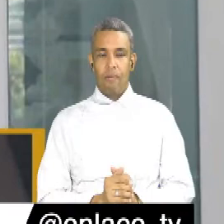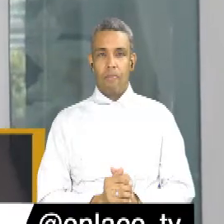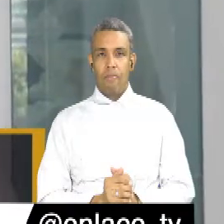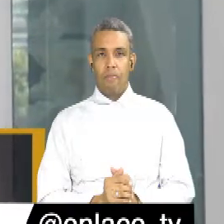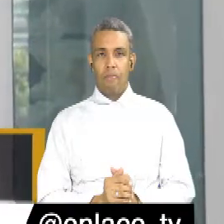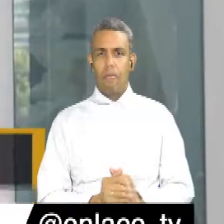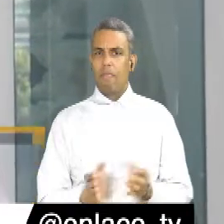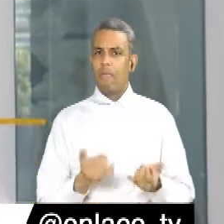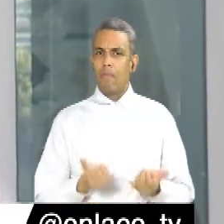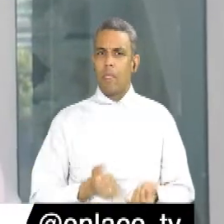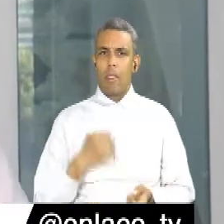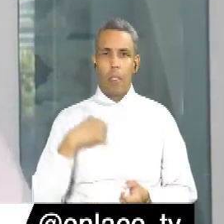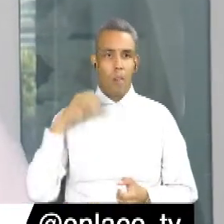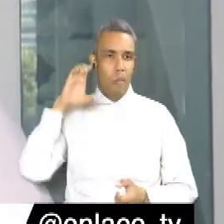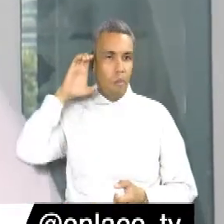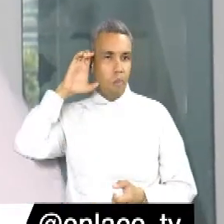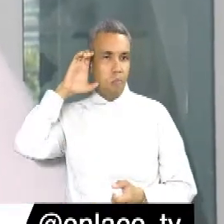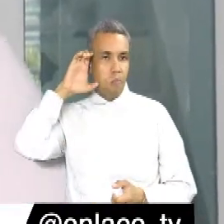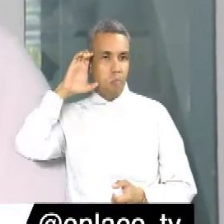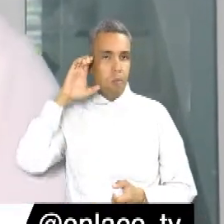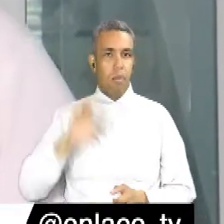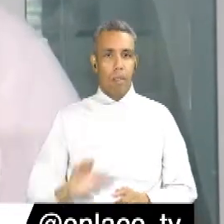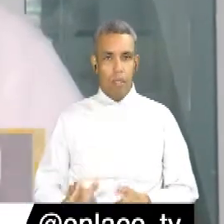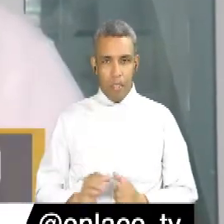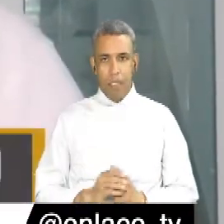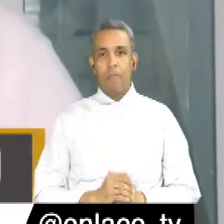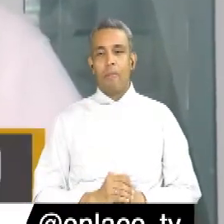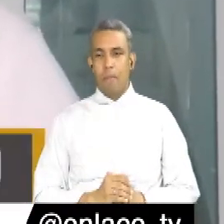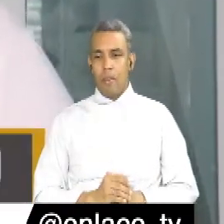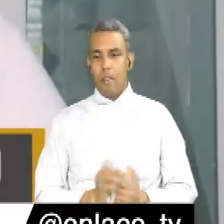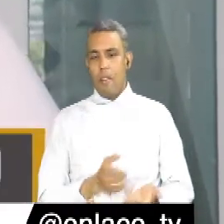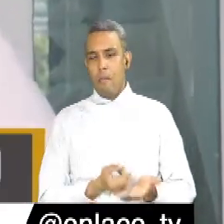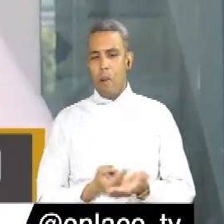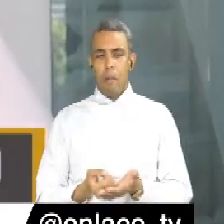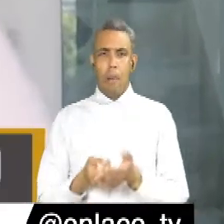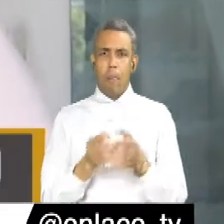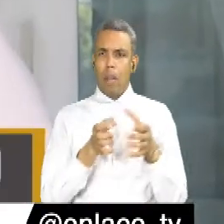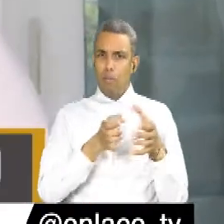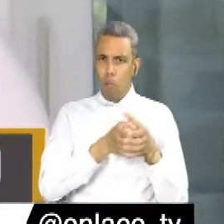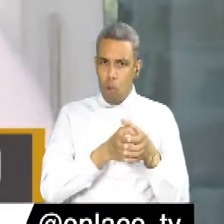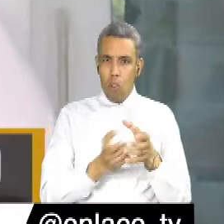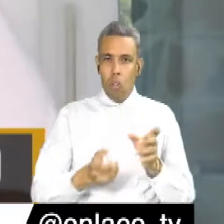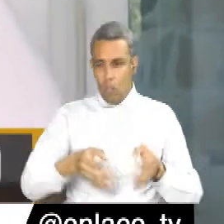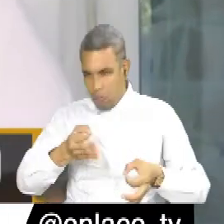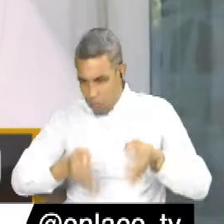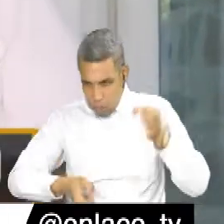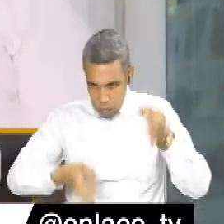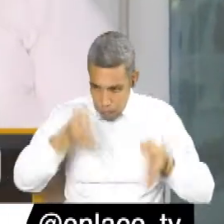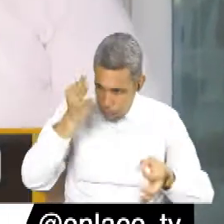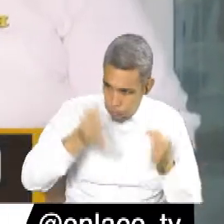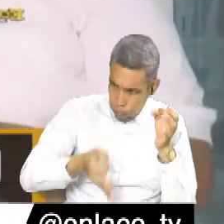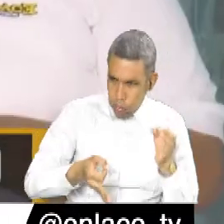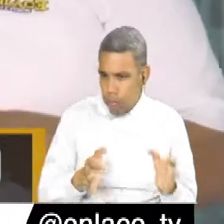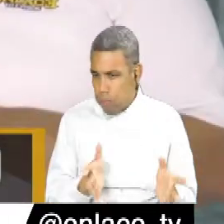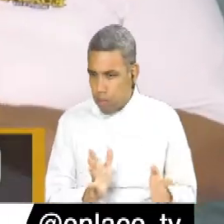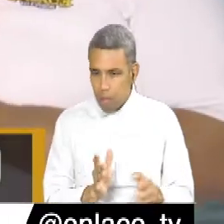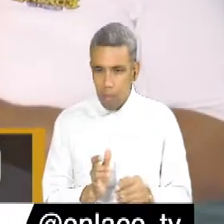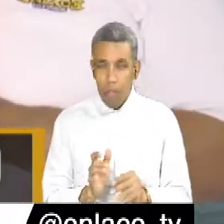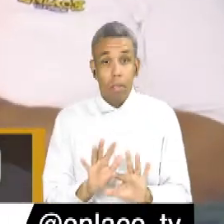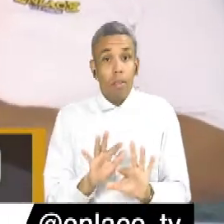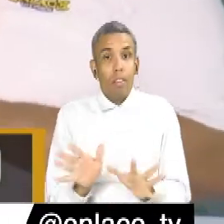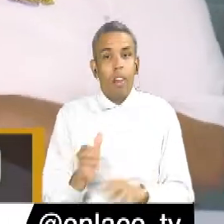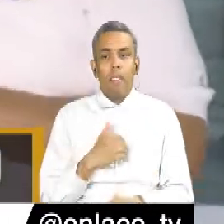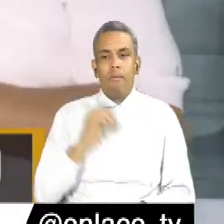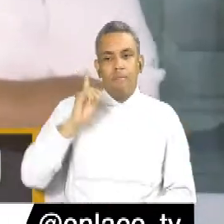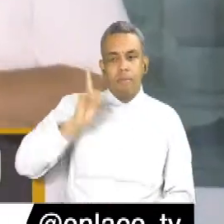la decisión de la Justicia Especial para la Paz en el caso de David Ravelo. Vamos a preguntarle al miembro de la Junta Directiva de Creo, Ulfran Cadena, con las